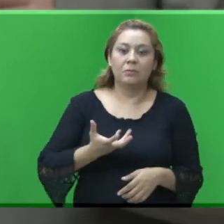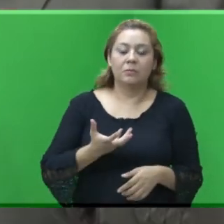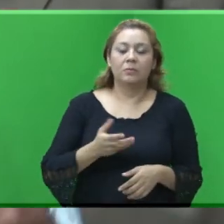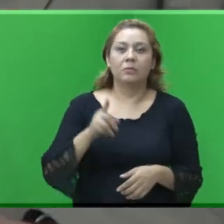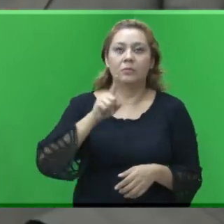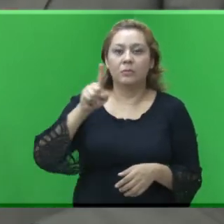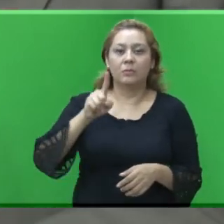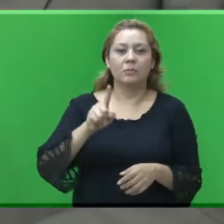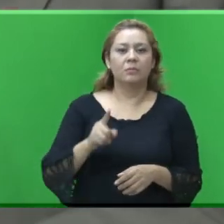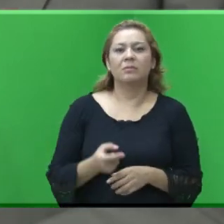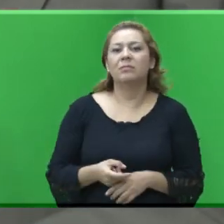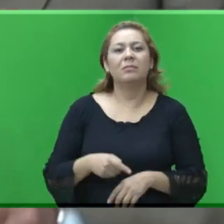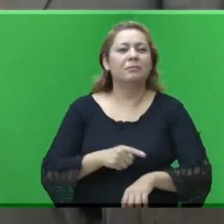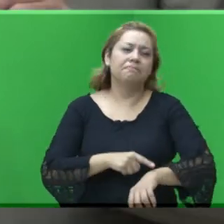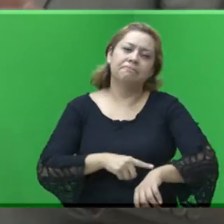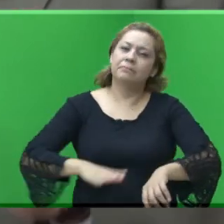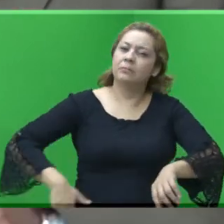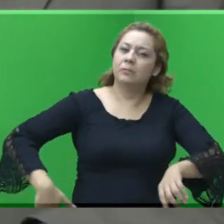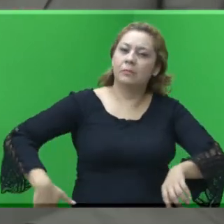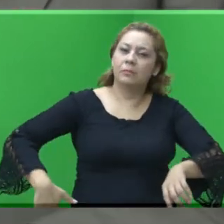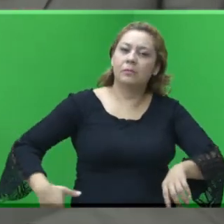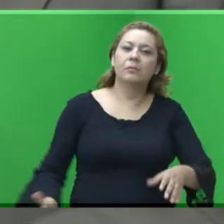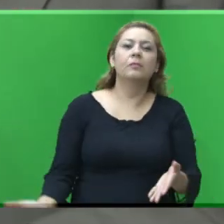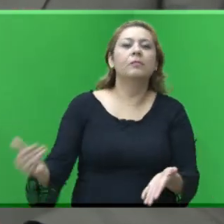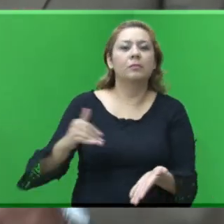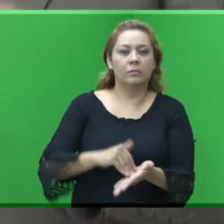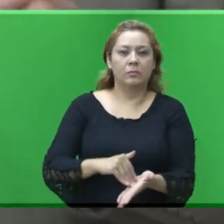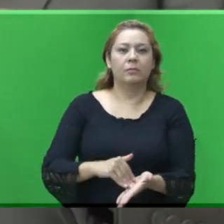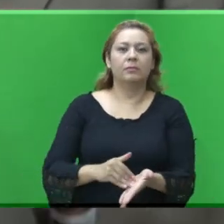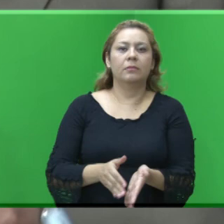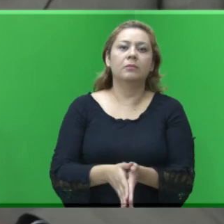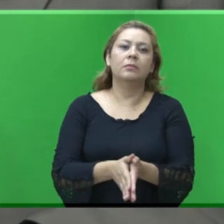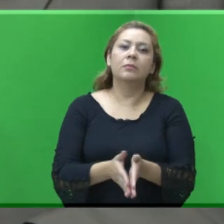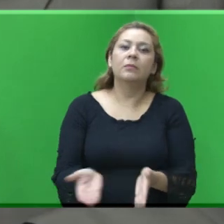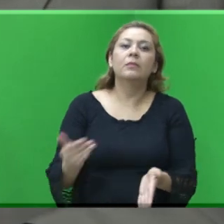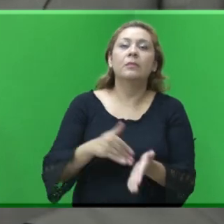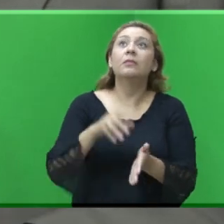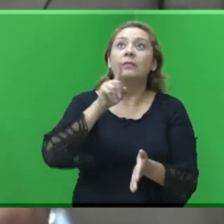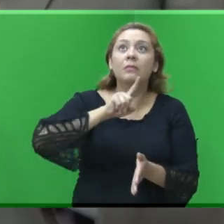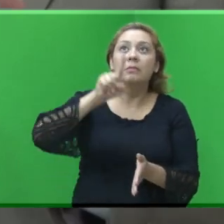para con nosotros. No nos tardemos en regresar a